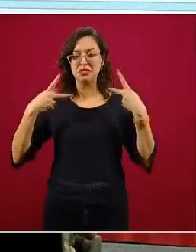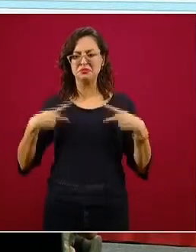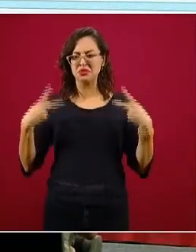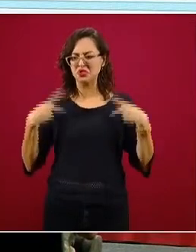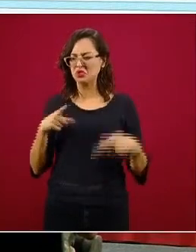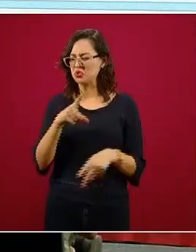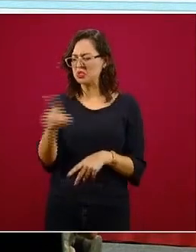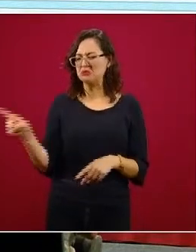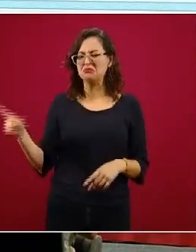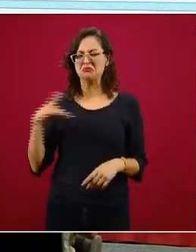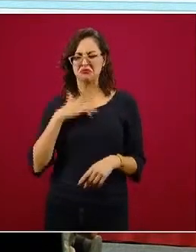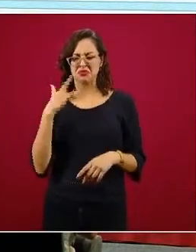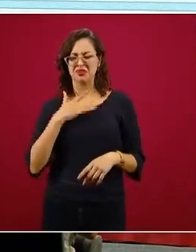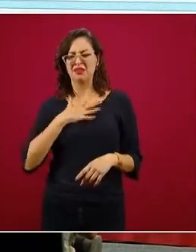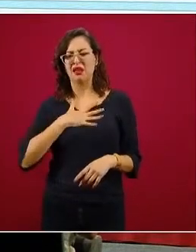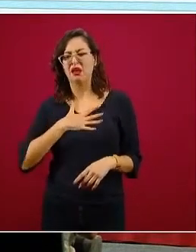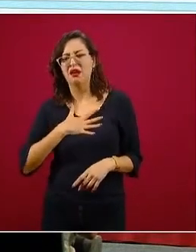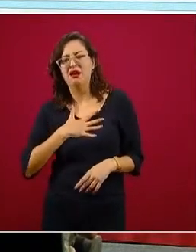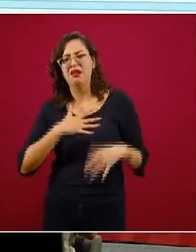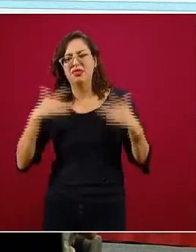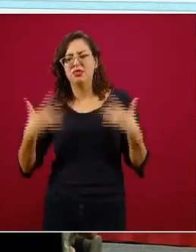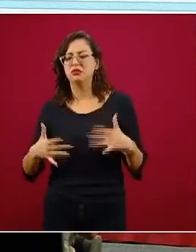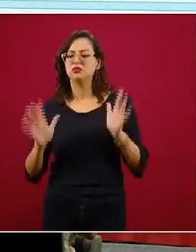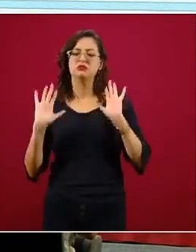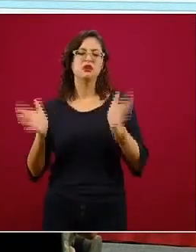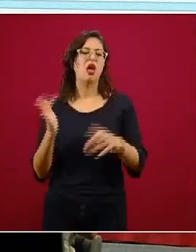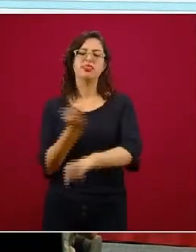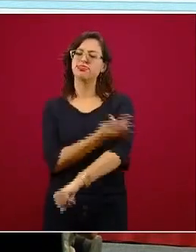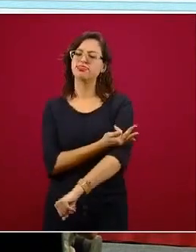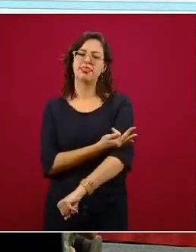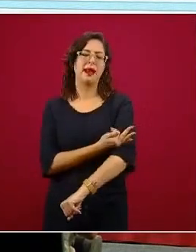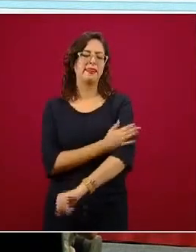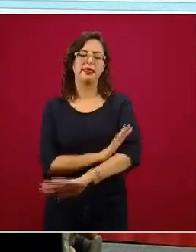se perciben por los individuos es muy tarde.